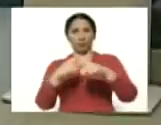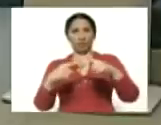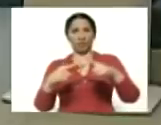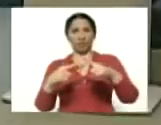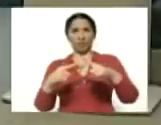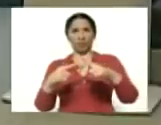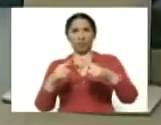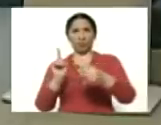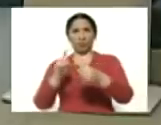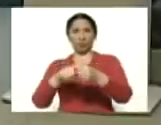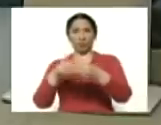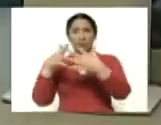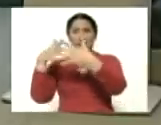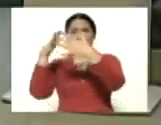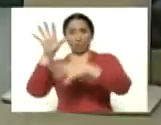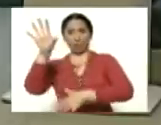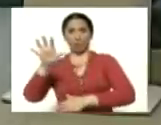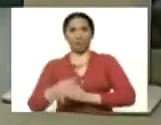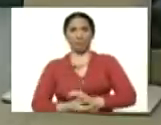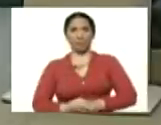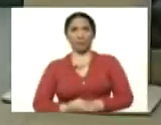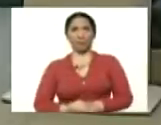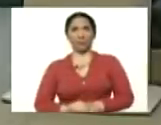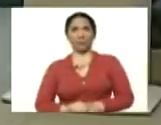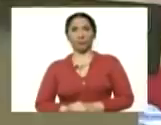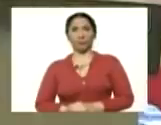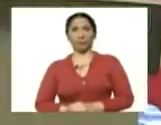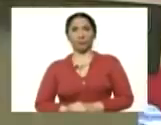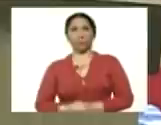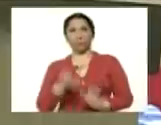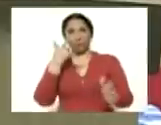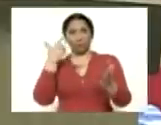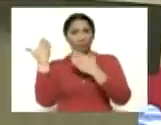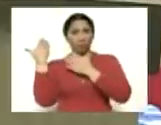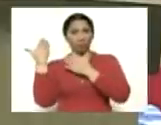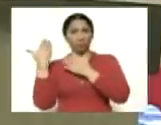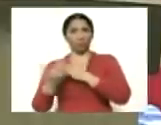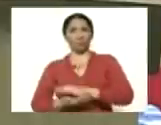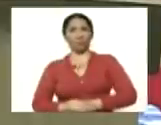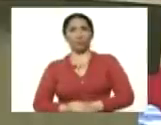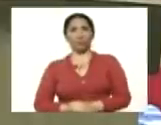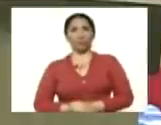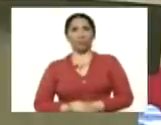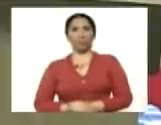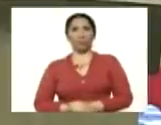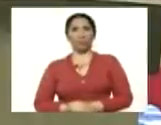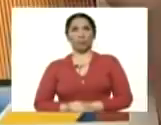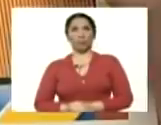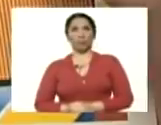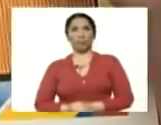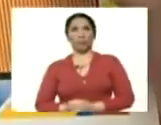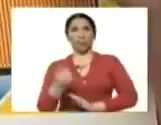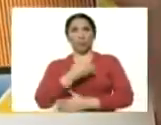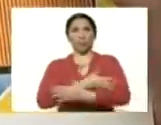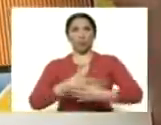a los Estados Unidos de Norteamérica. Aquí está la página de casos confirmados en Estados Unidos,